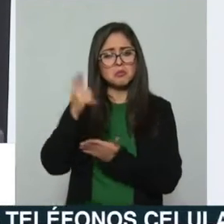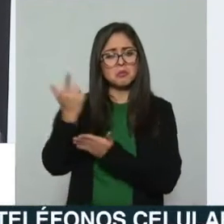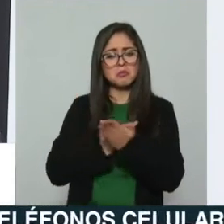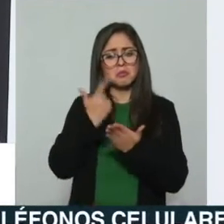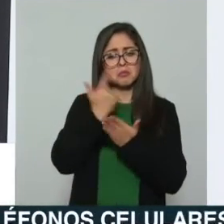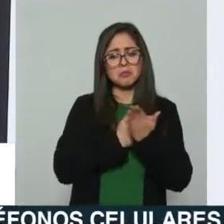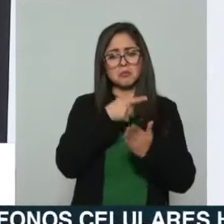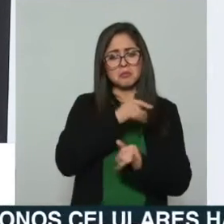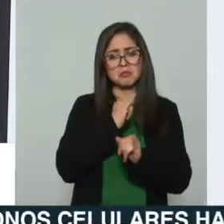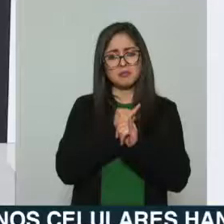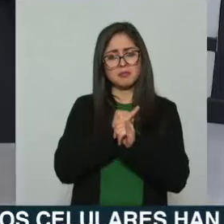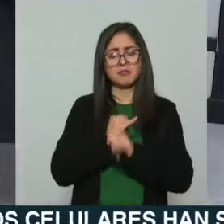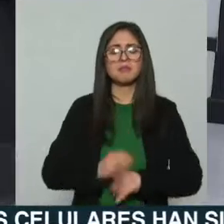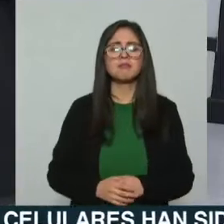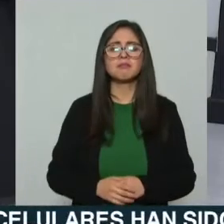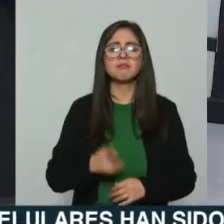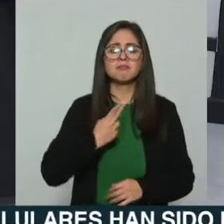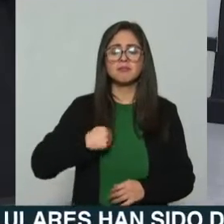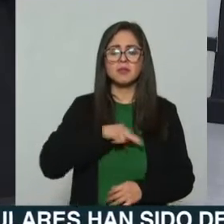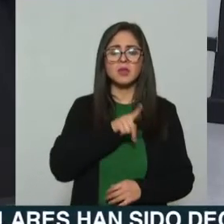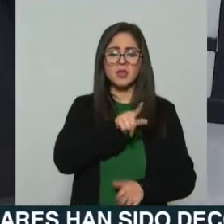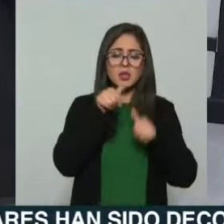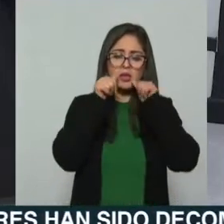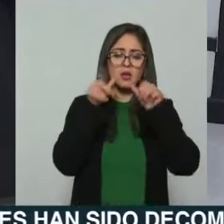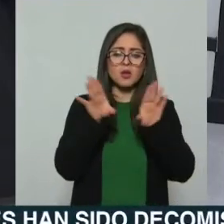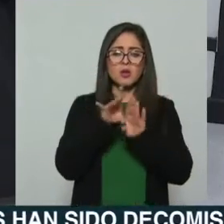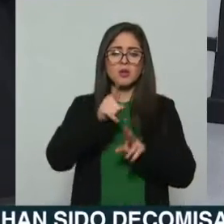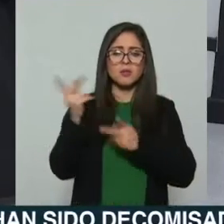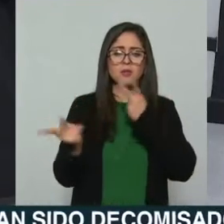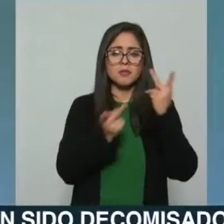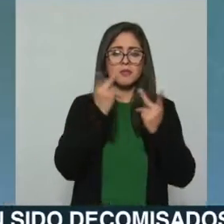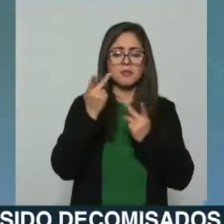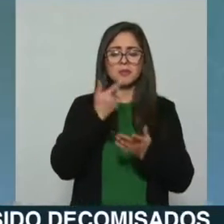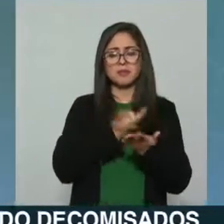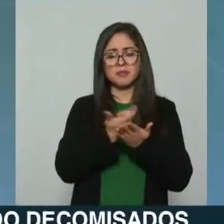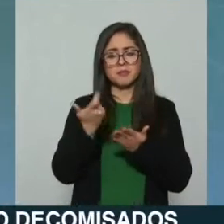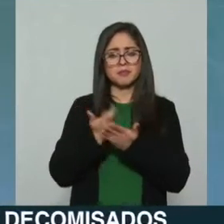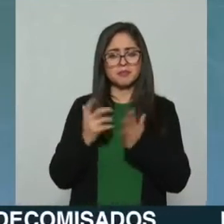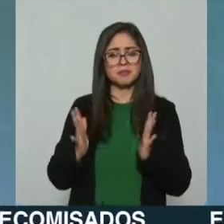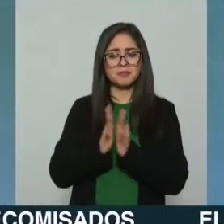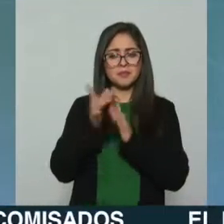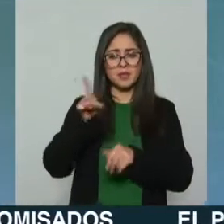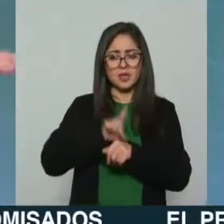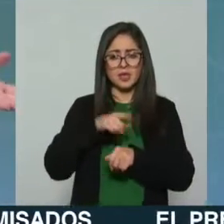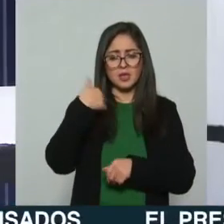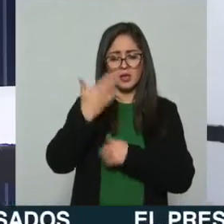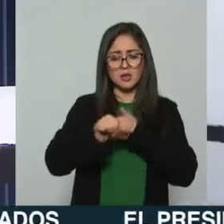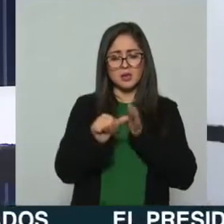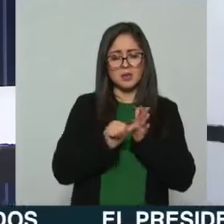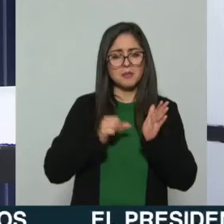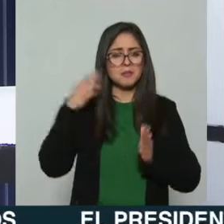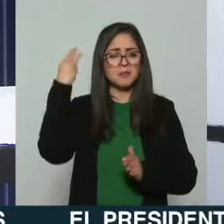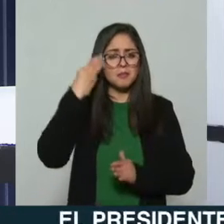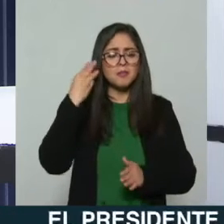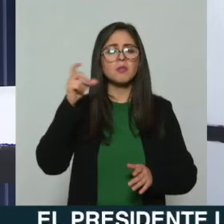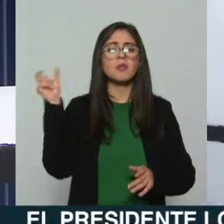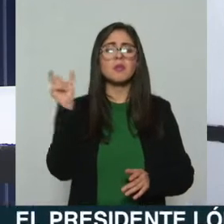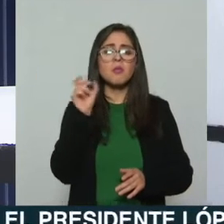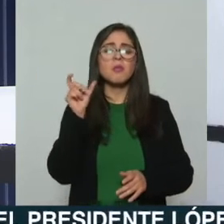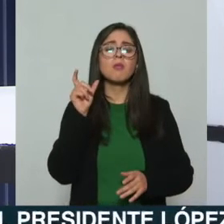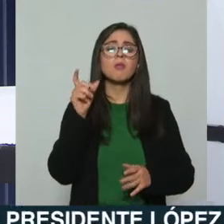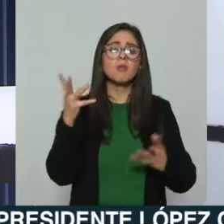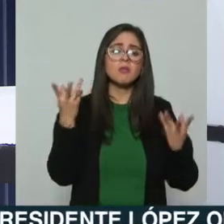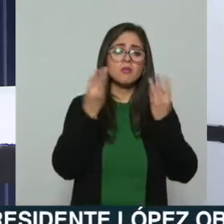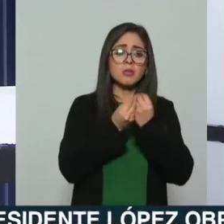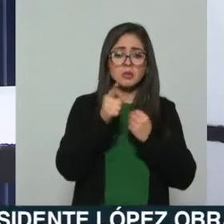internet. Bueno, pues estaremos muy pendientes de la consulta para el presupuesto participativo hasta el próximo marzo. Mientras tanto, bueno, pues esperamos que en el Inter habrá